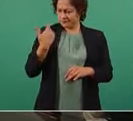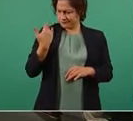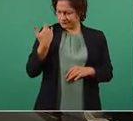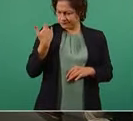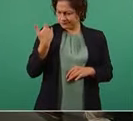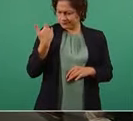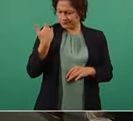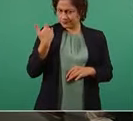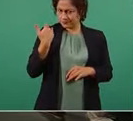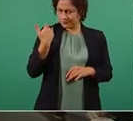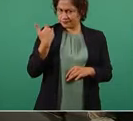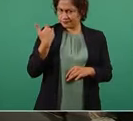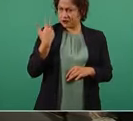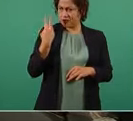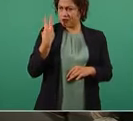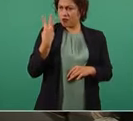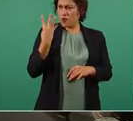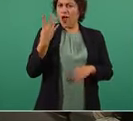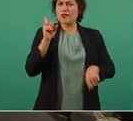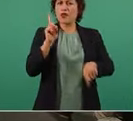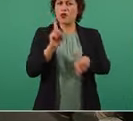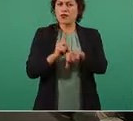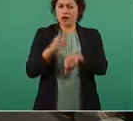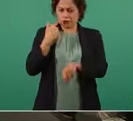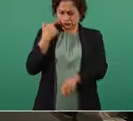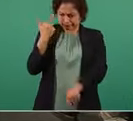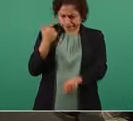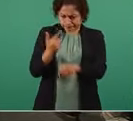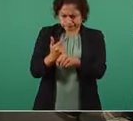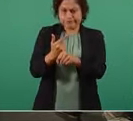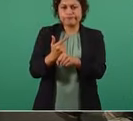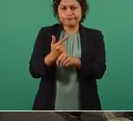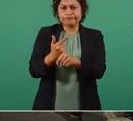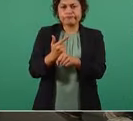unos 3-4 días, a lo mejor